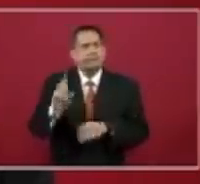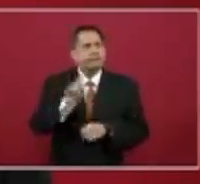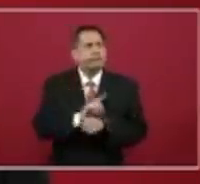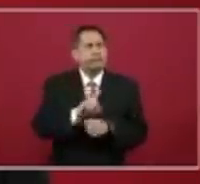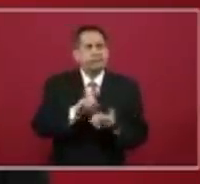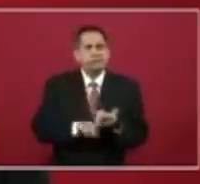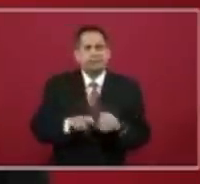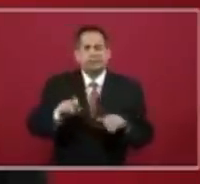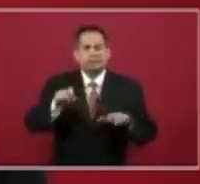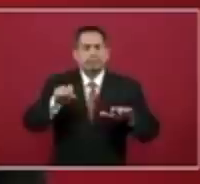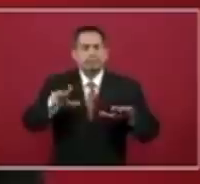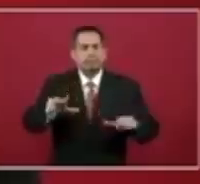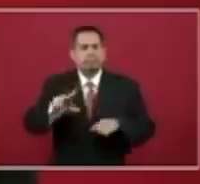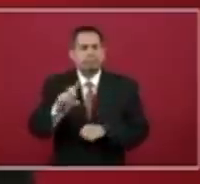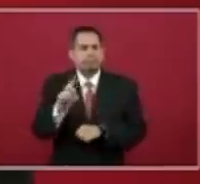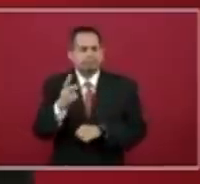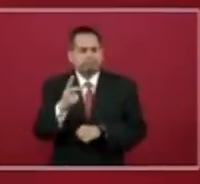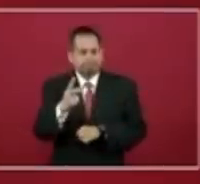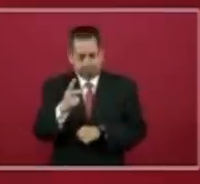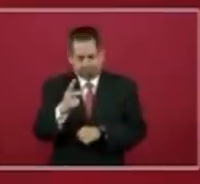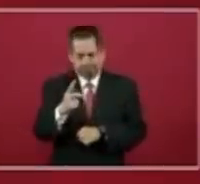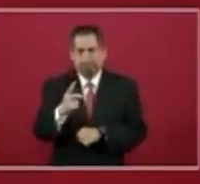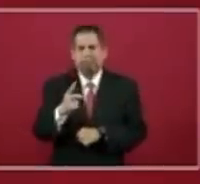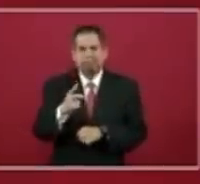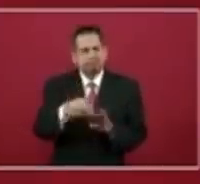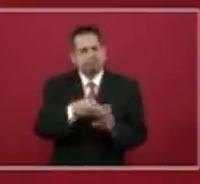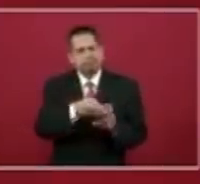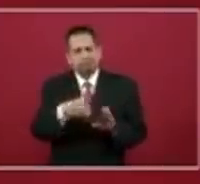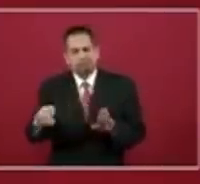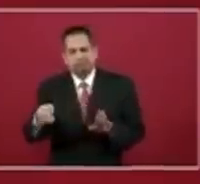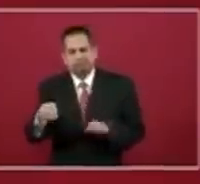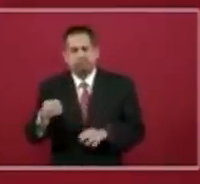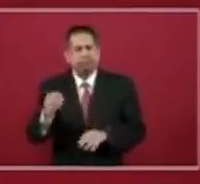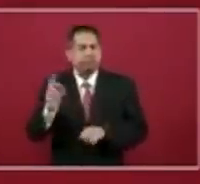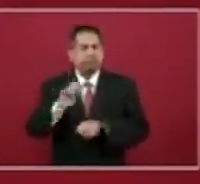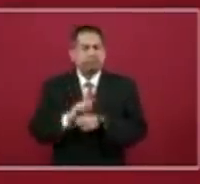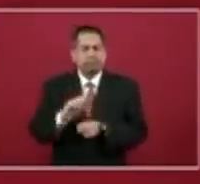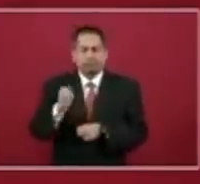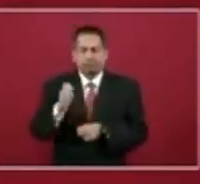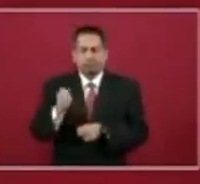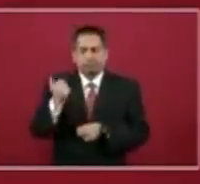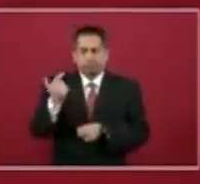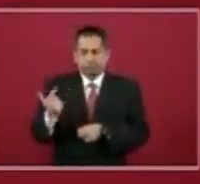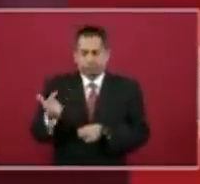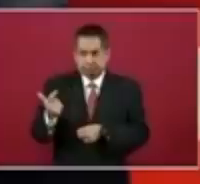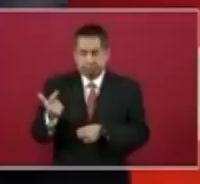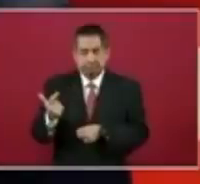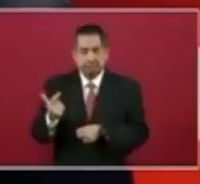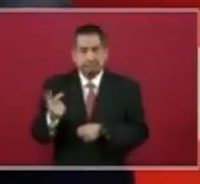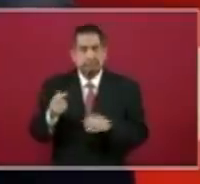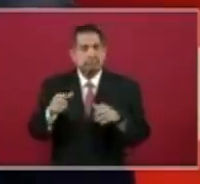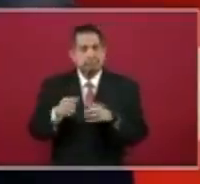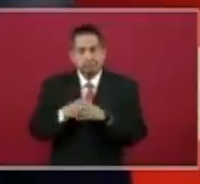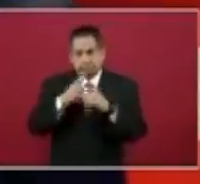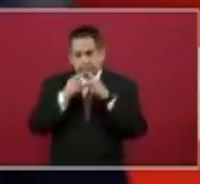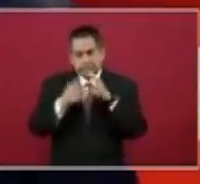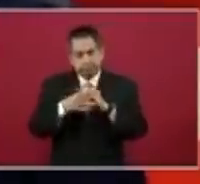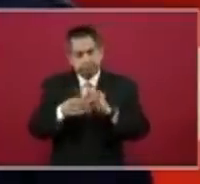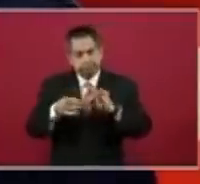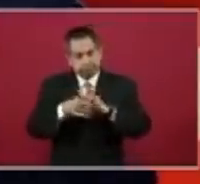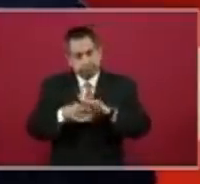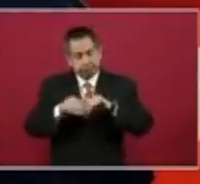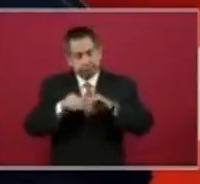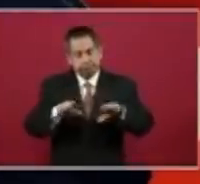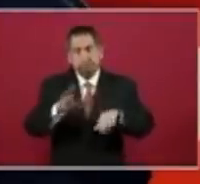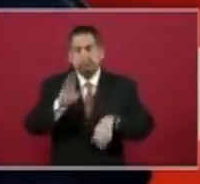28 de diciembre al día 7 de enero, se nos dieron otras